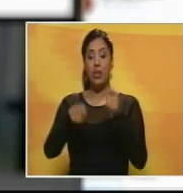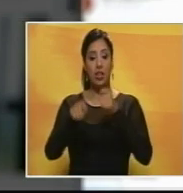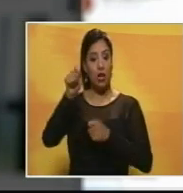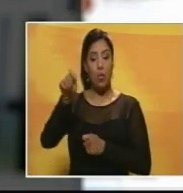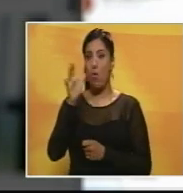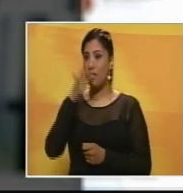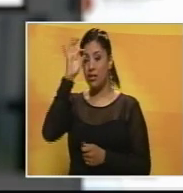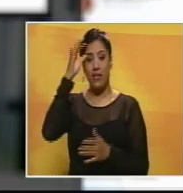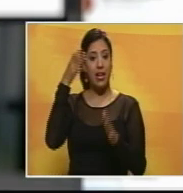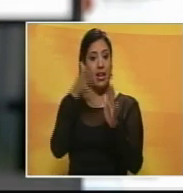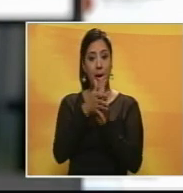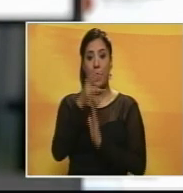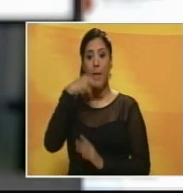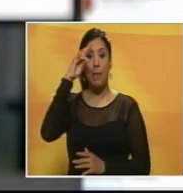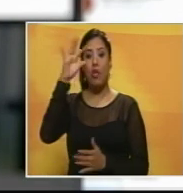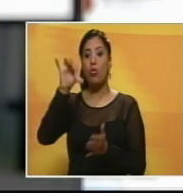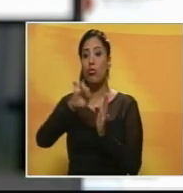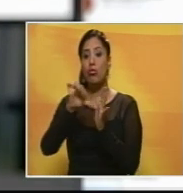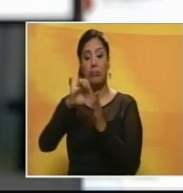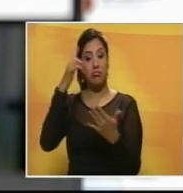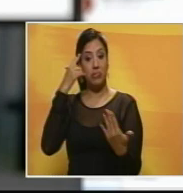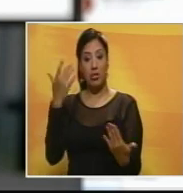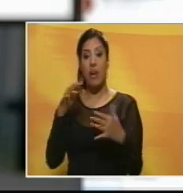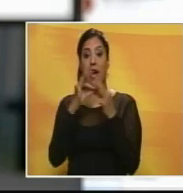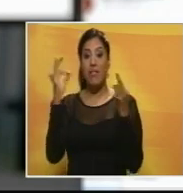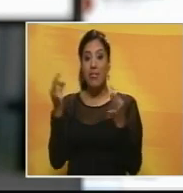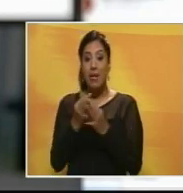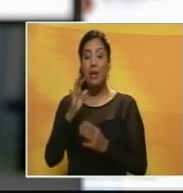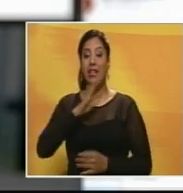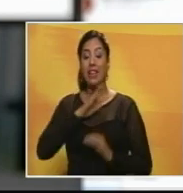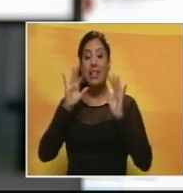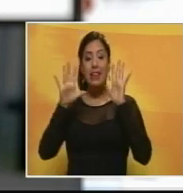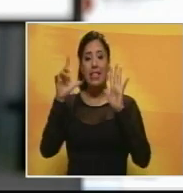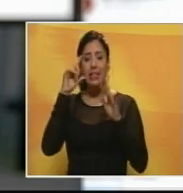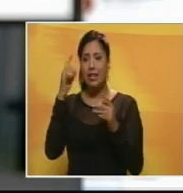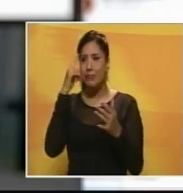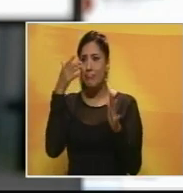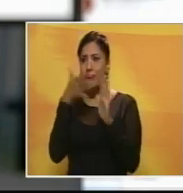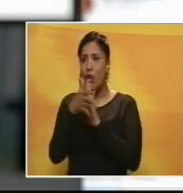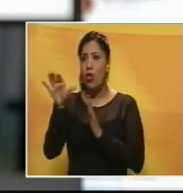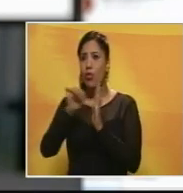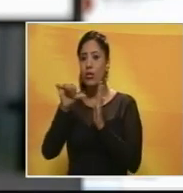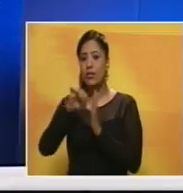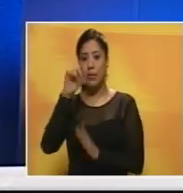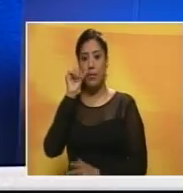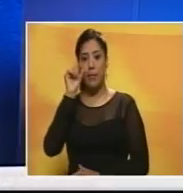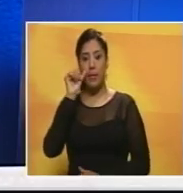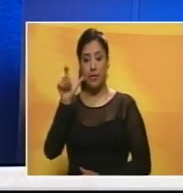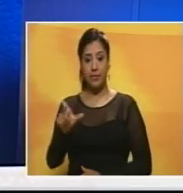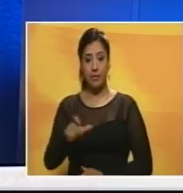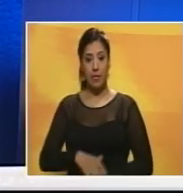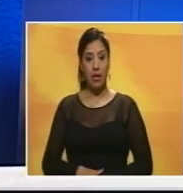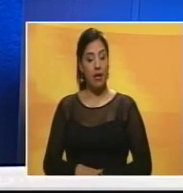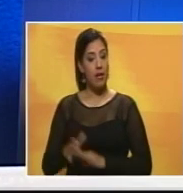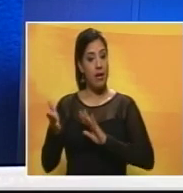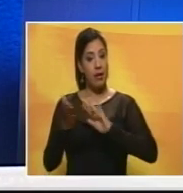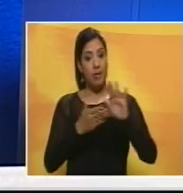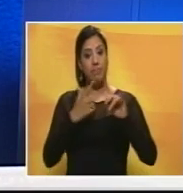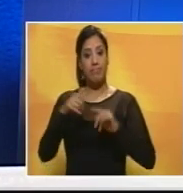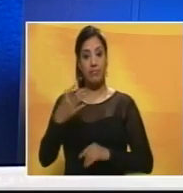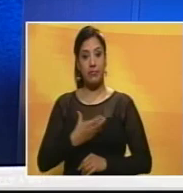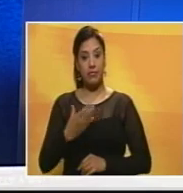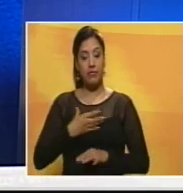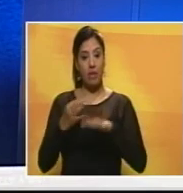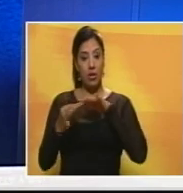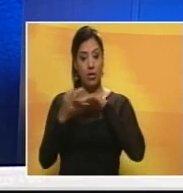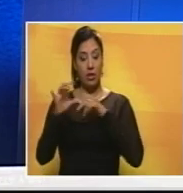tribunal conoce el paradero de su padre. Recordó que su familia tiene más de 10 días sin saber nada de él. El alcalde del municipio